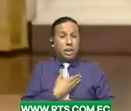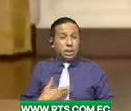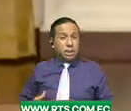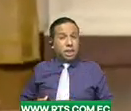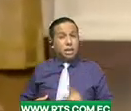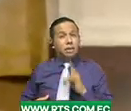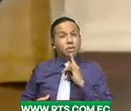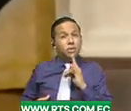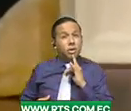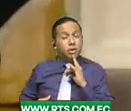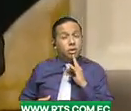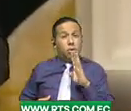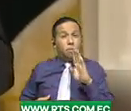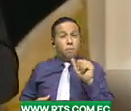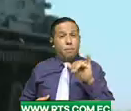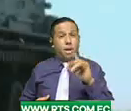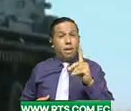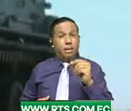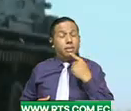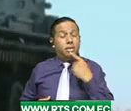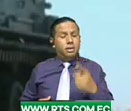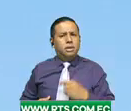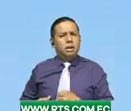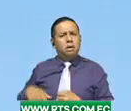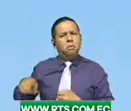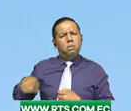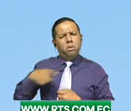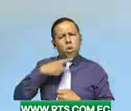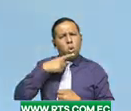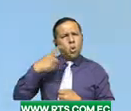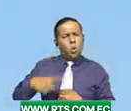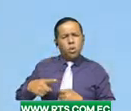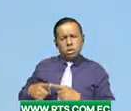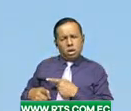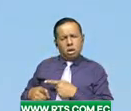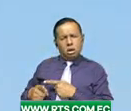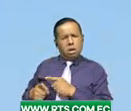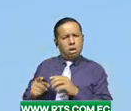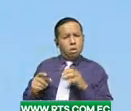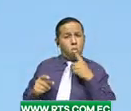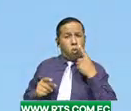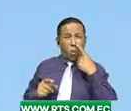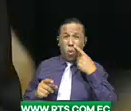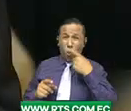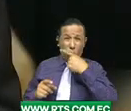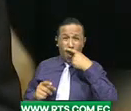Biden, considera que una invasión rusa a Ucrania todavía es perfectamente posible.